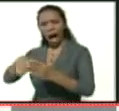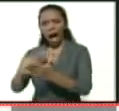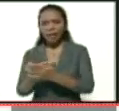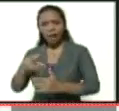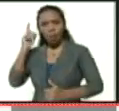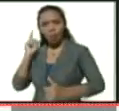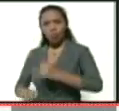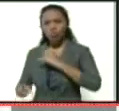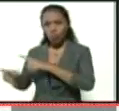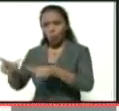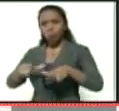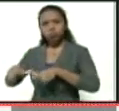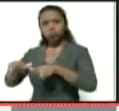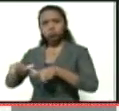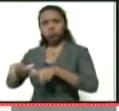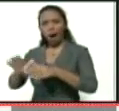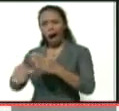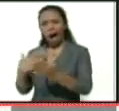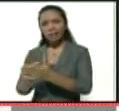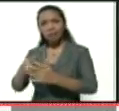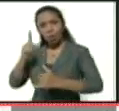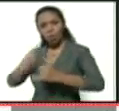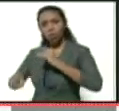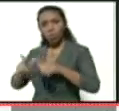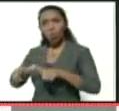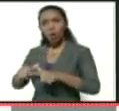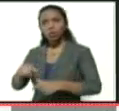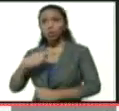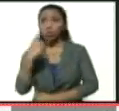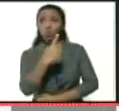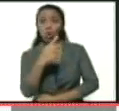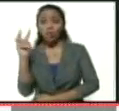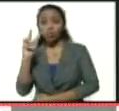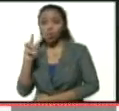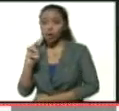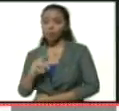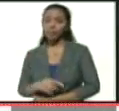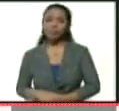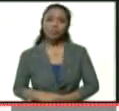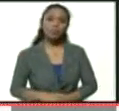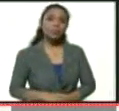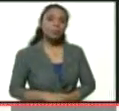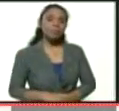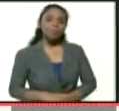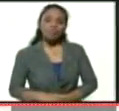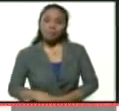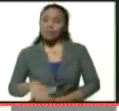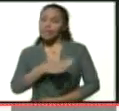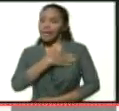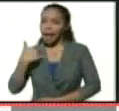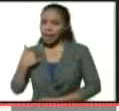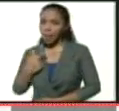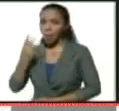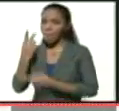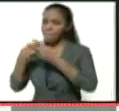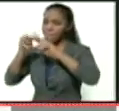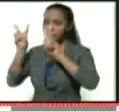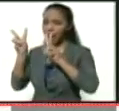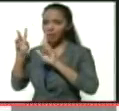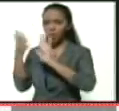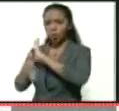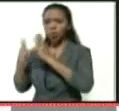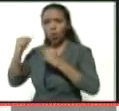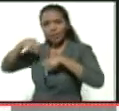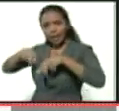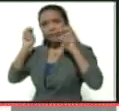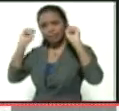rincón. Hasta el último rincón. No solo de Venezuela, presidente. Así es. Queremos paz, sobre todo en esta época